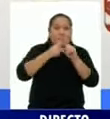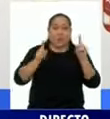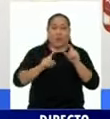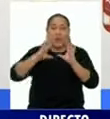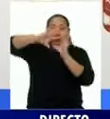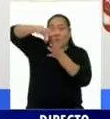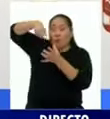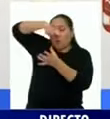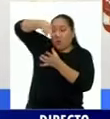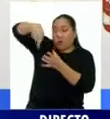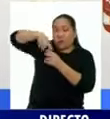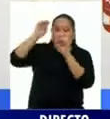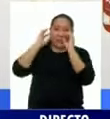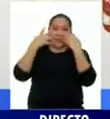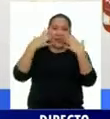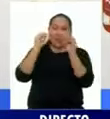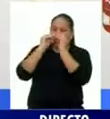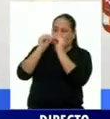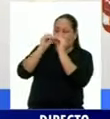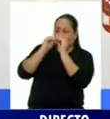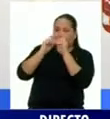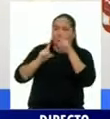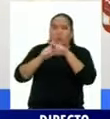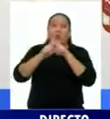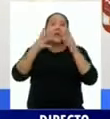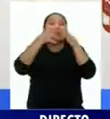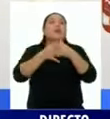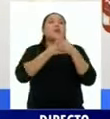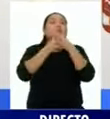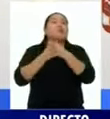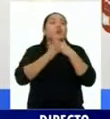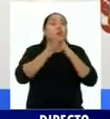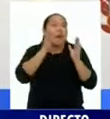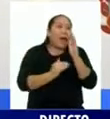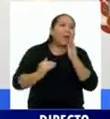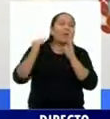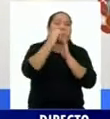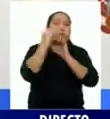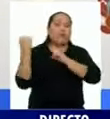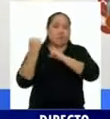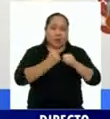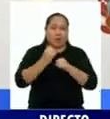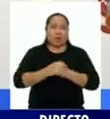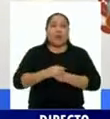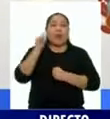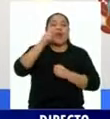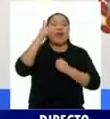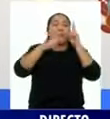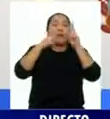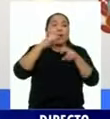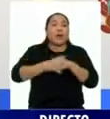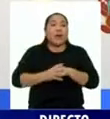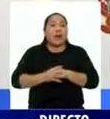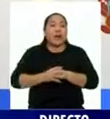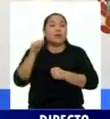está reactivando. Estados Unidos va a crecer fuertemente. El mundo, como ya les